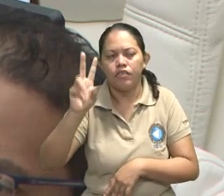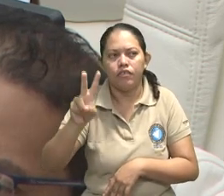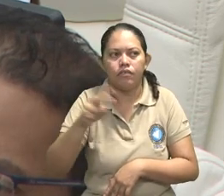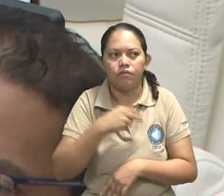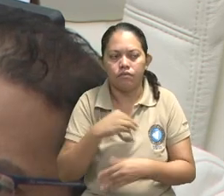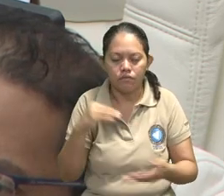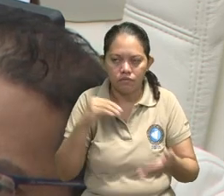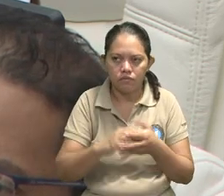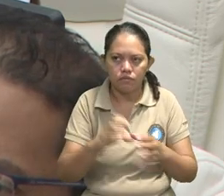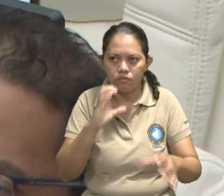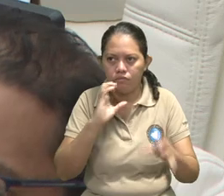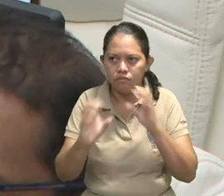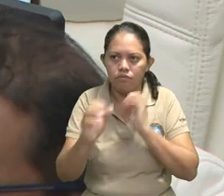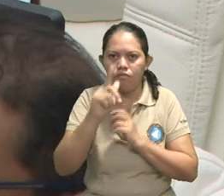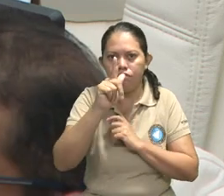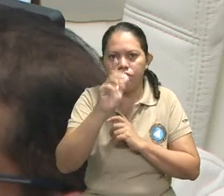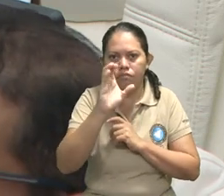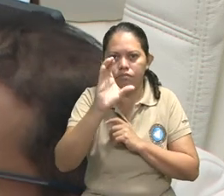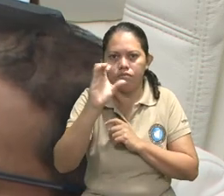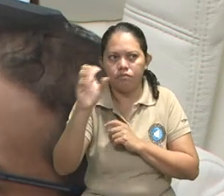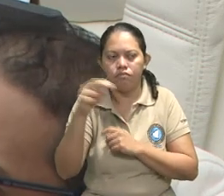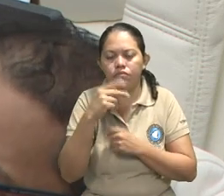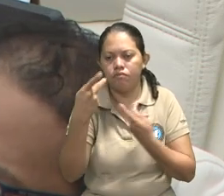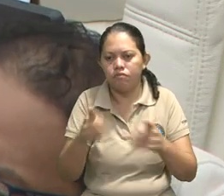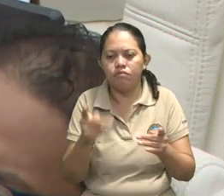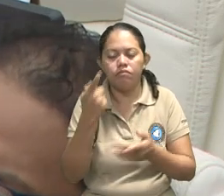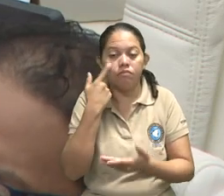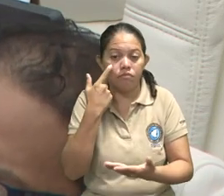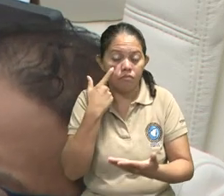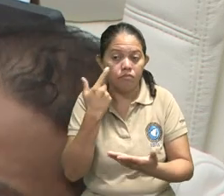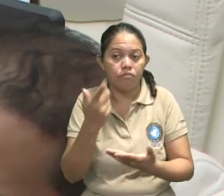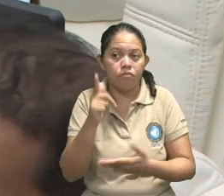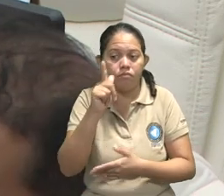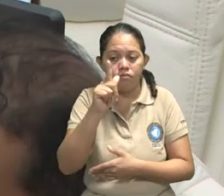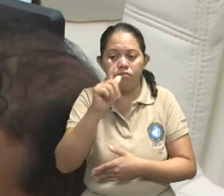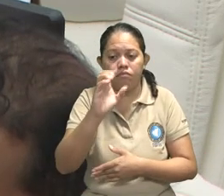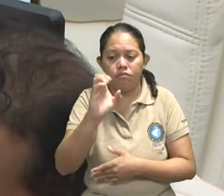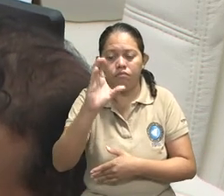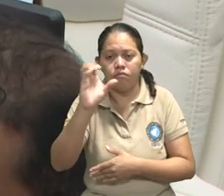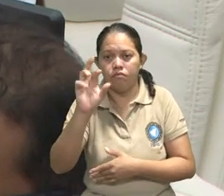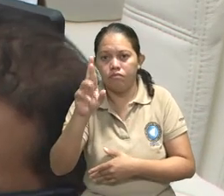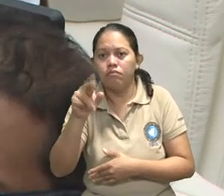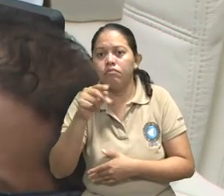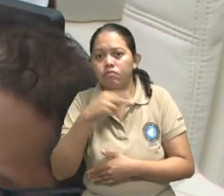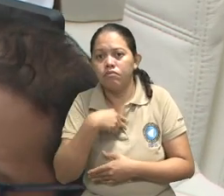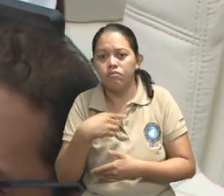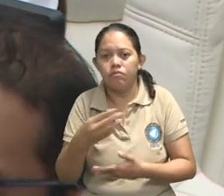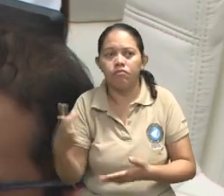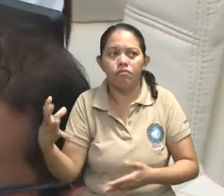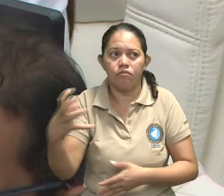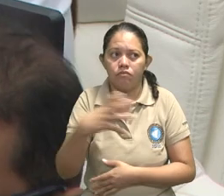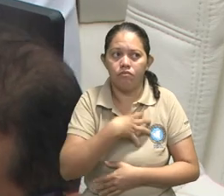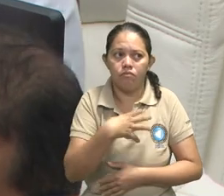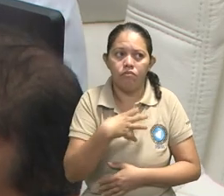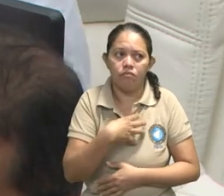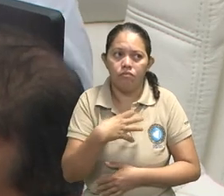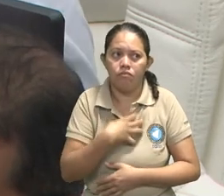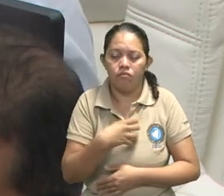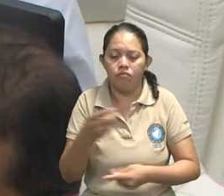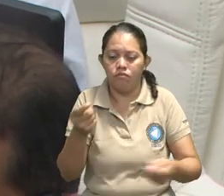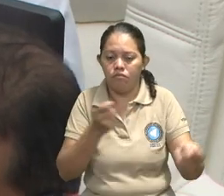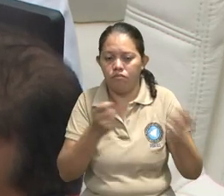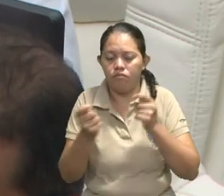General de Telecomunicaciones y Servicios Postales, establece que Telcor deja de ser prestador de servicios y se convierte en un ente